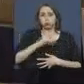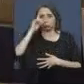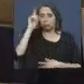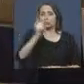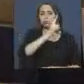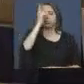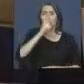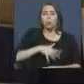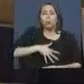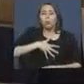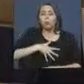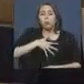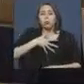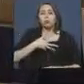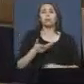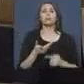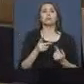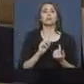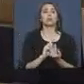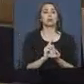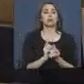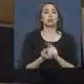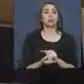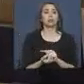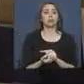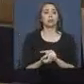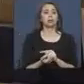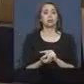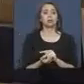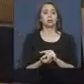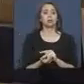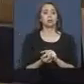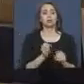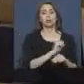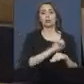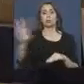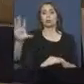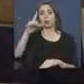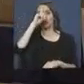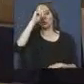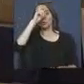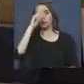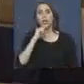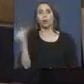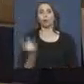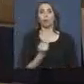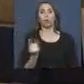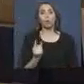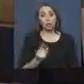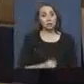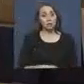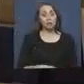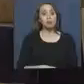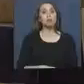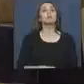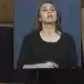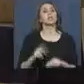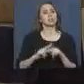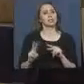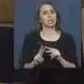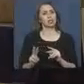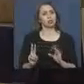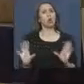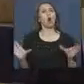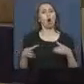mareos, náuseas, y que han caído obviamente en la atención de urgencia del servicio de salud. Se constituyó